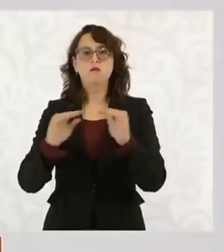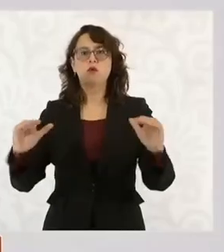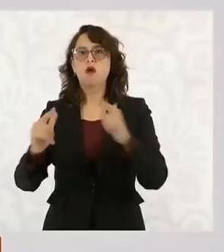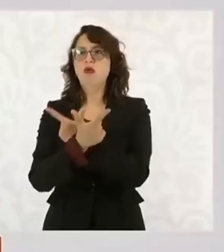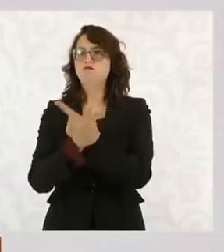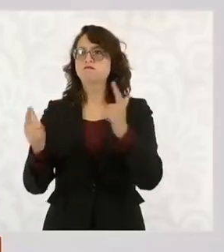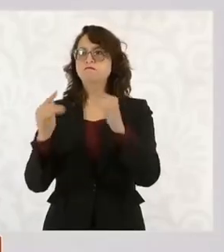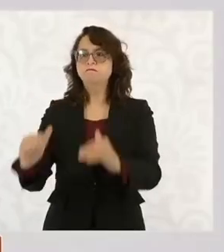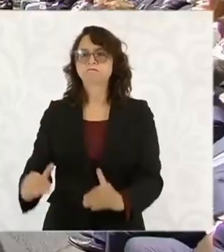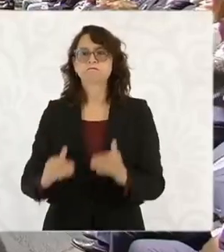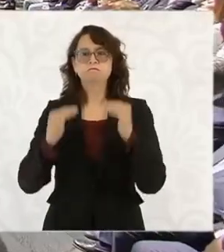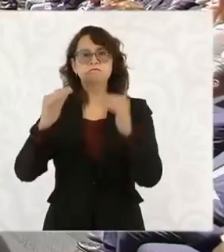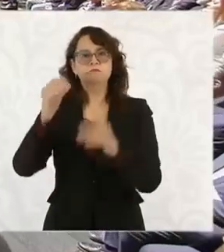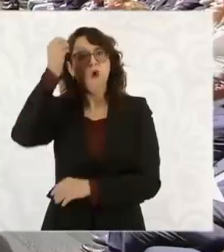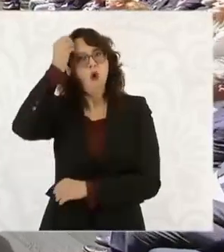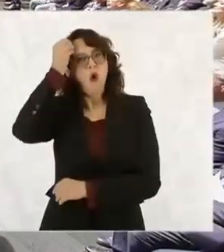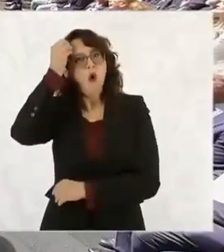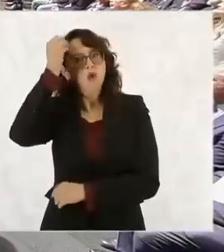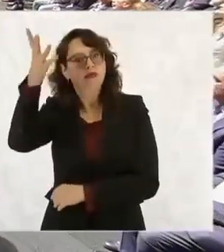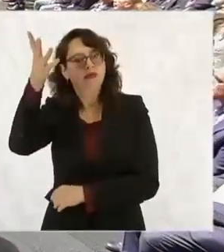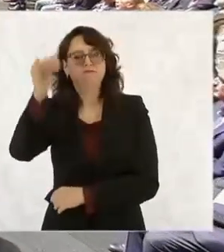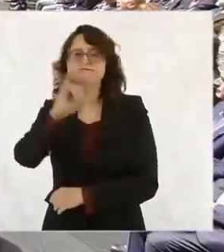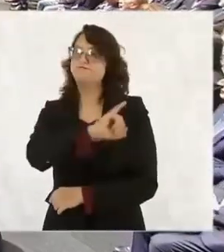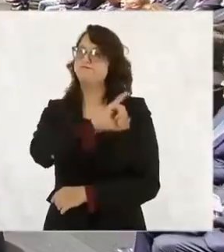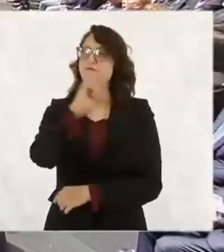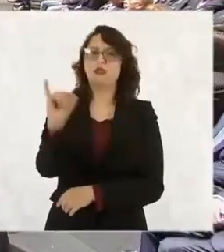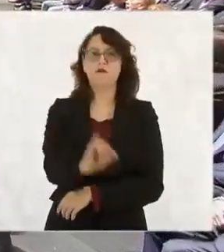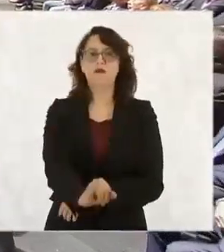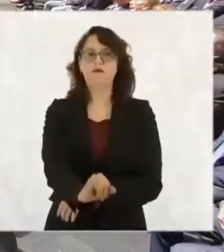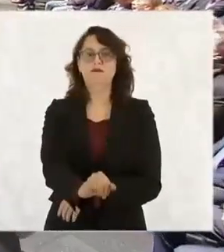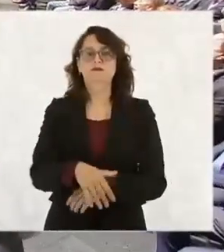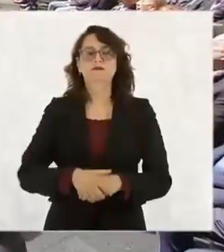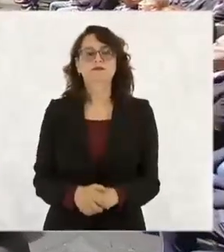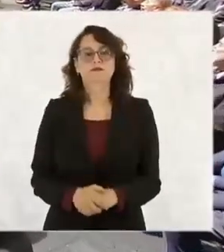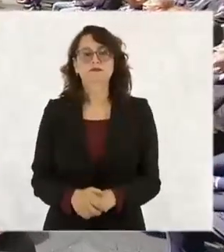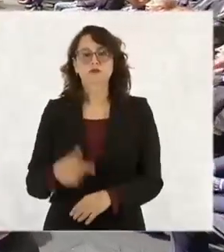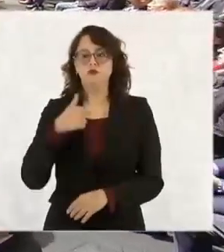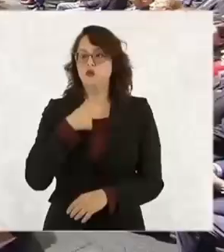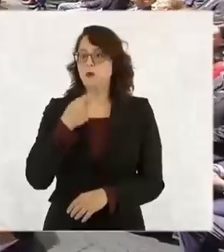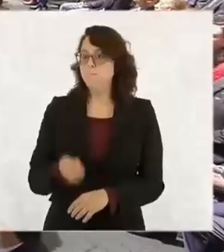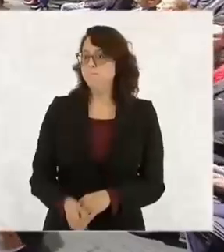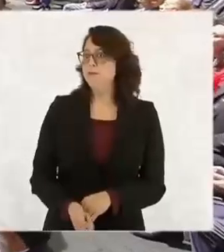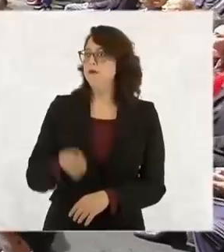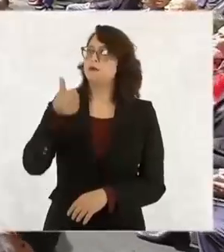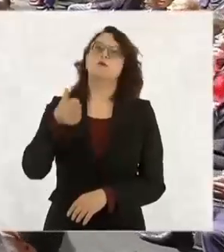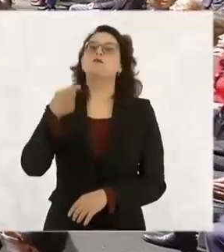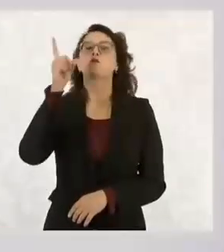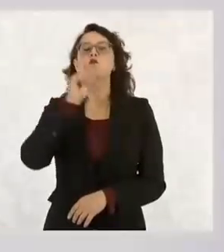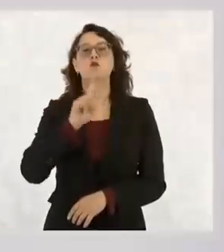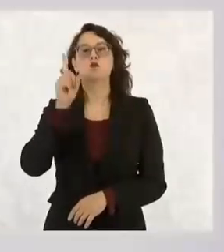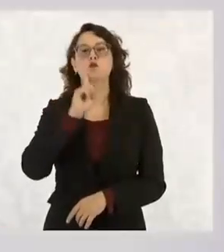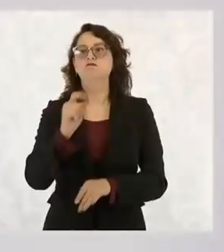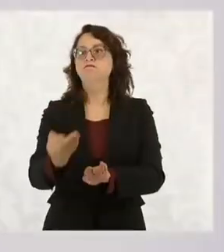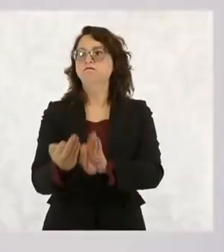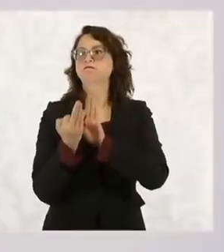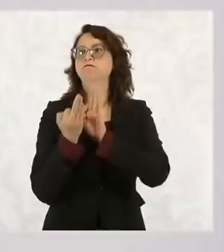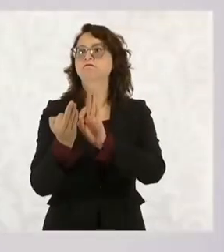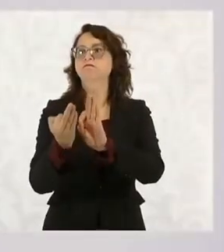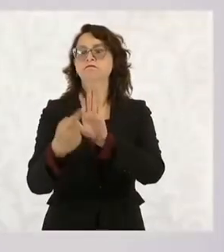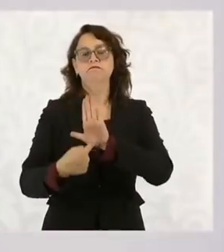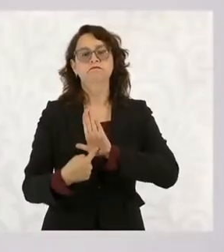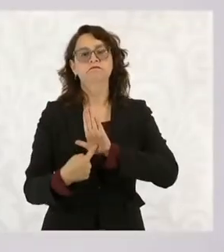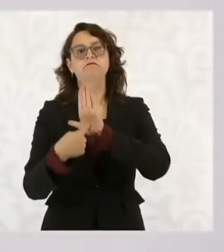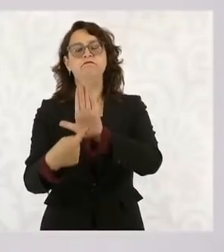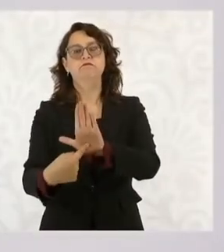soberano. Como primera mujer presidenta en rendir cuentas a la nación, sostengo como el primer